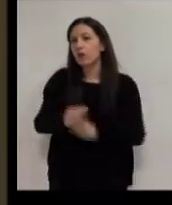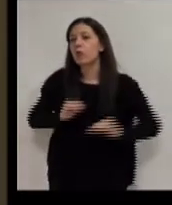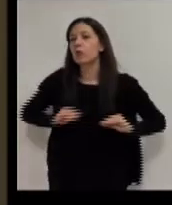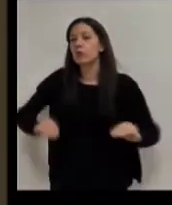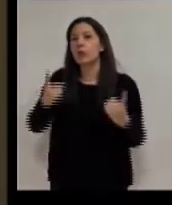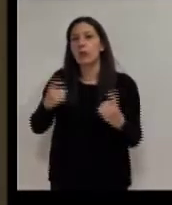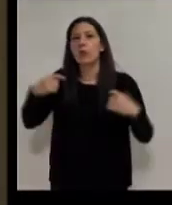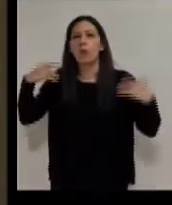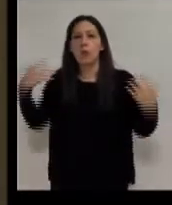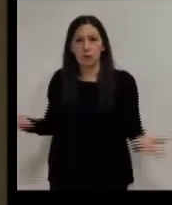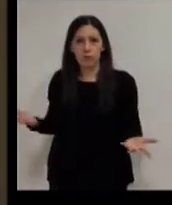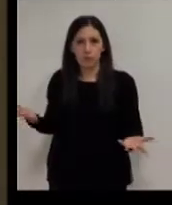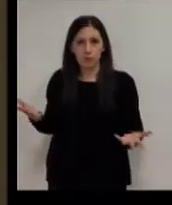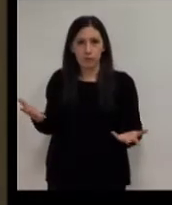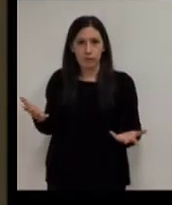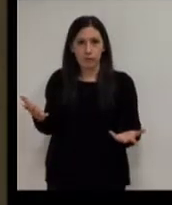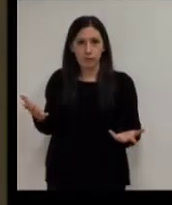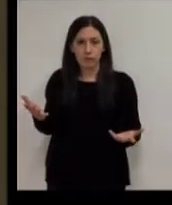discapacidad.